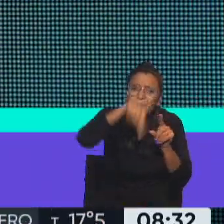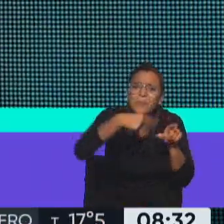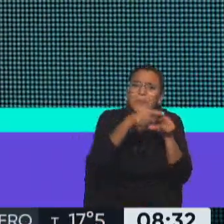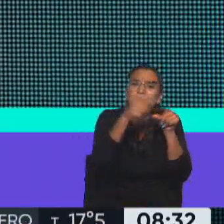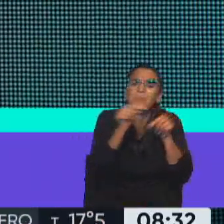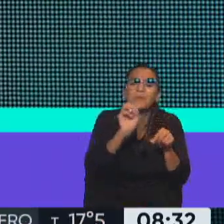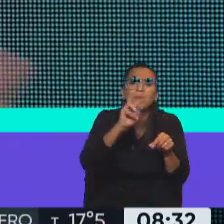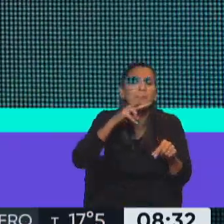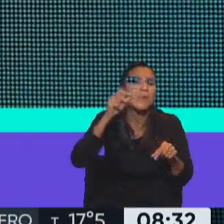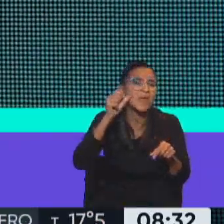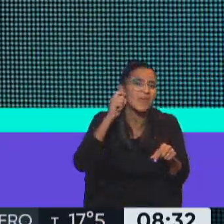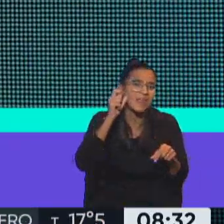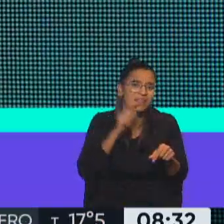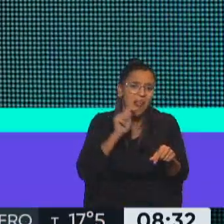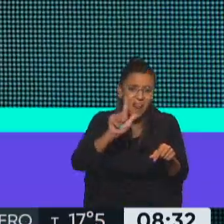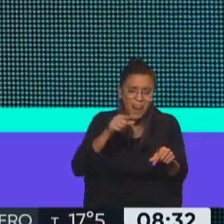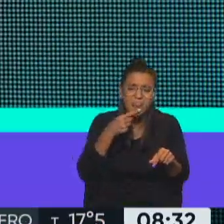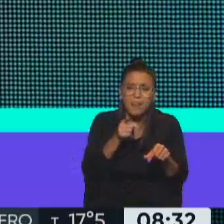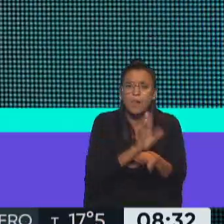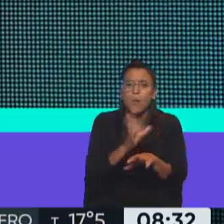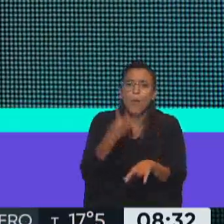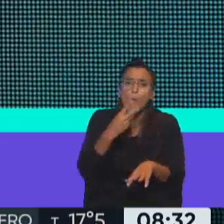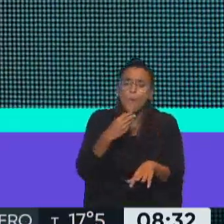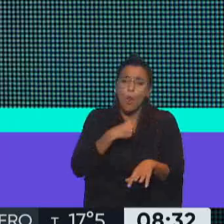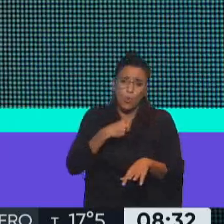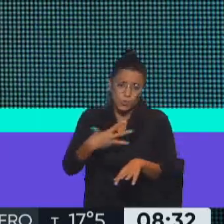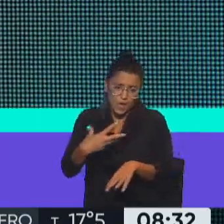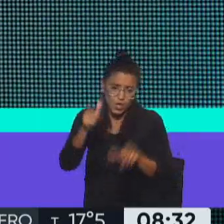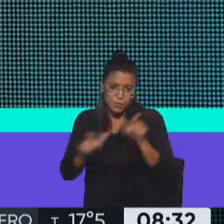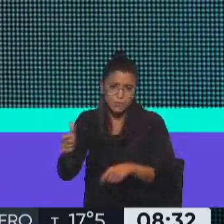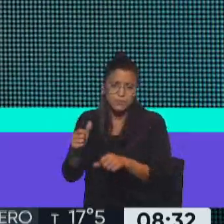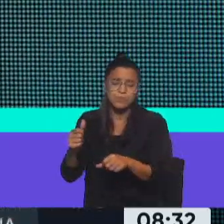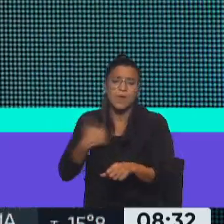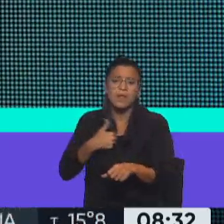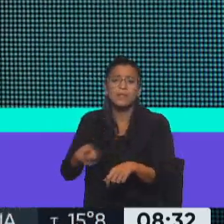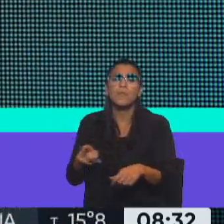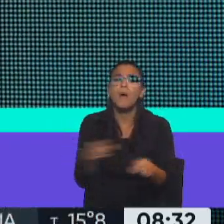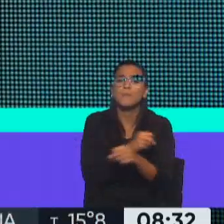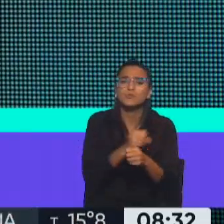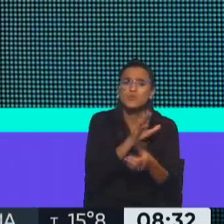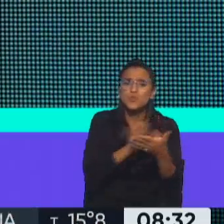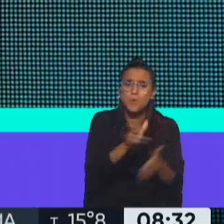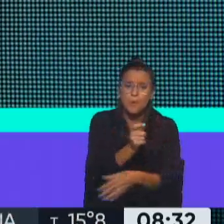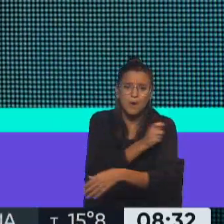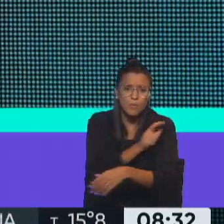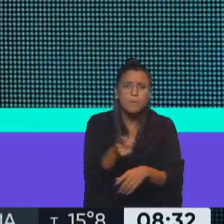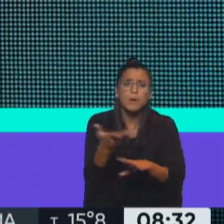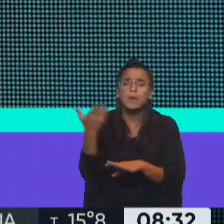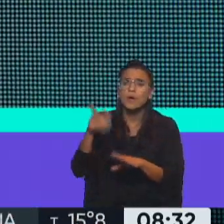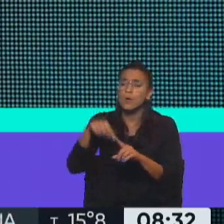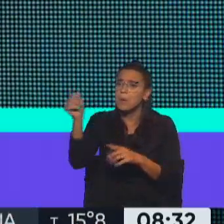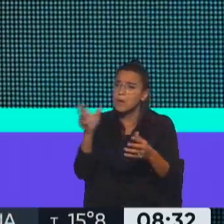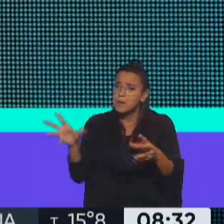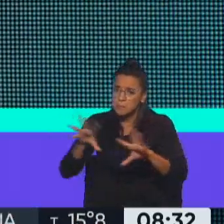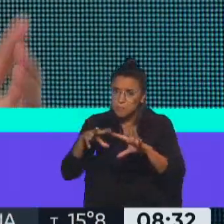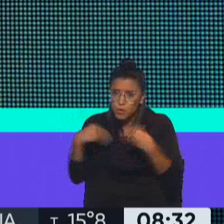que ha recibido, bueno, a muchísimos argentinos como voluntarios. ¿Qué pasa con la aprobación de estas nuevas vacunas o de estas vacunas que han dado resultados, pero que